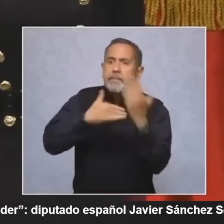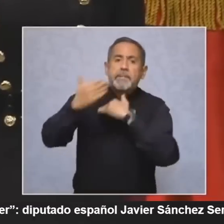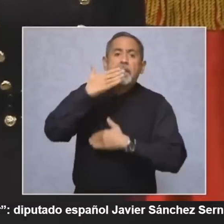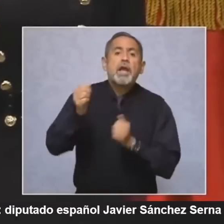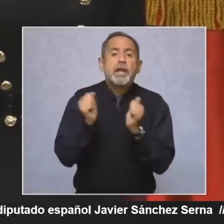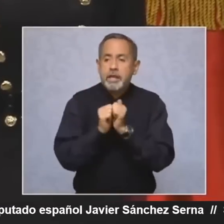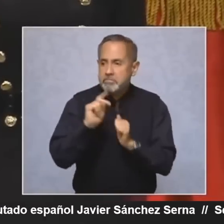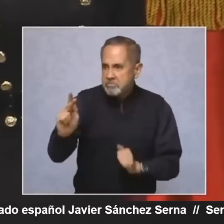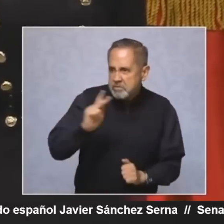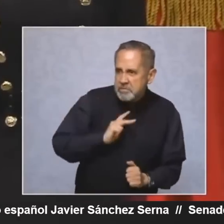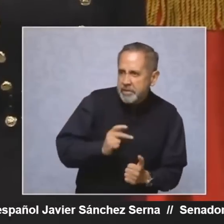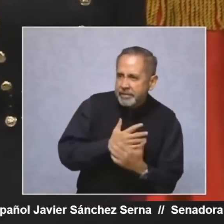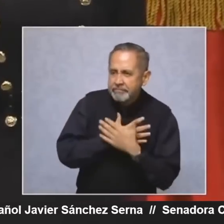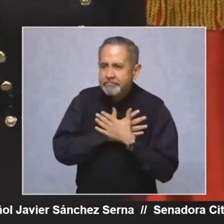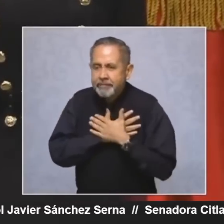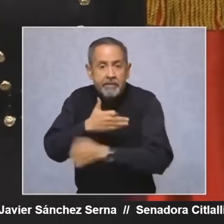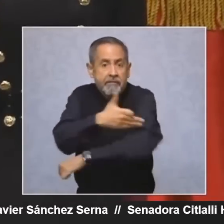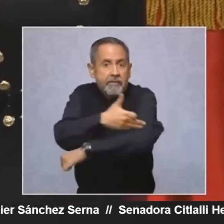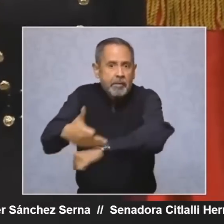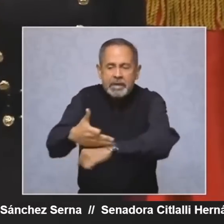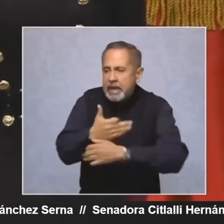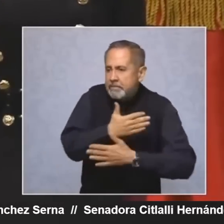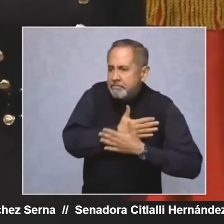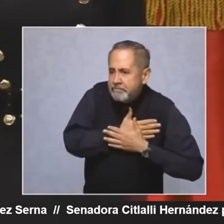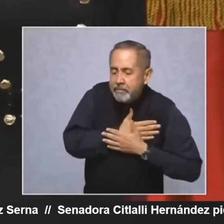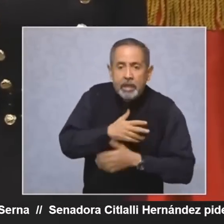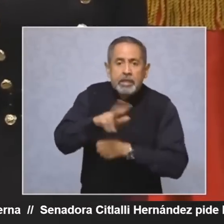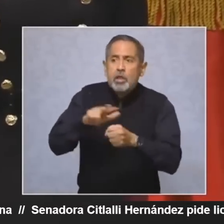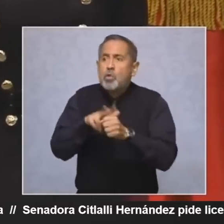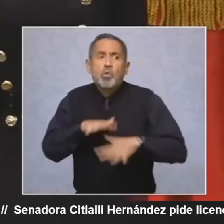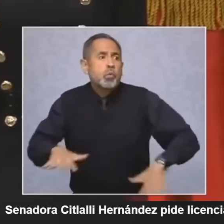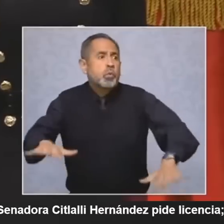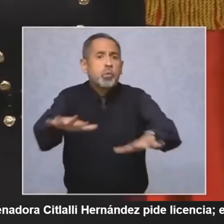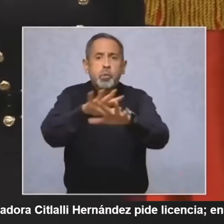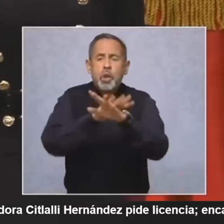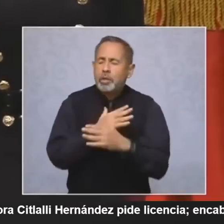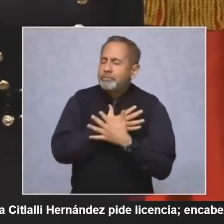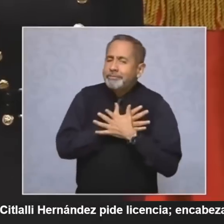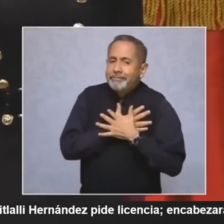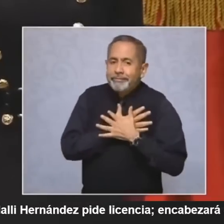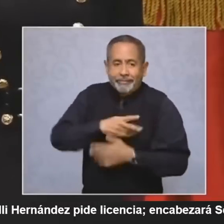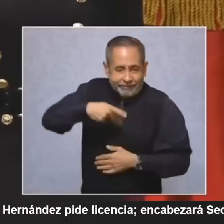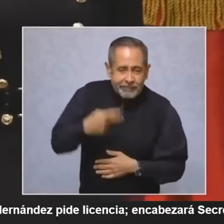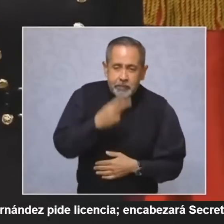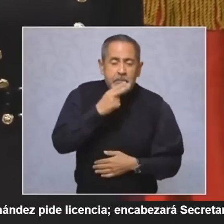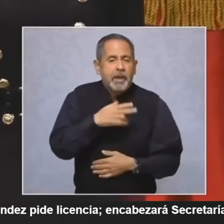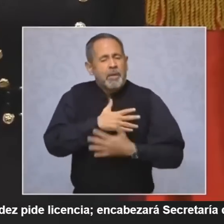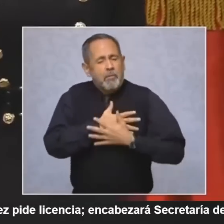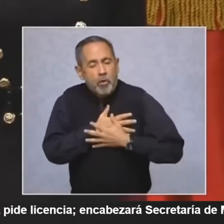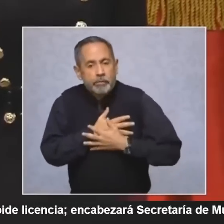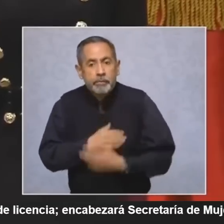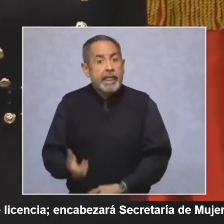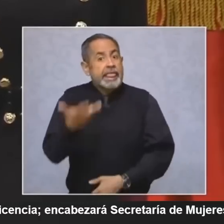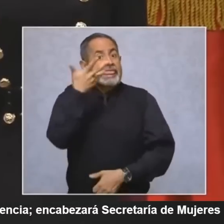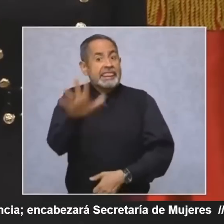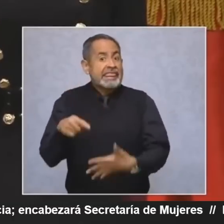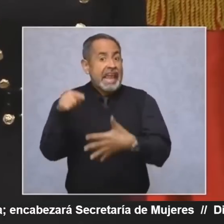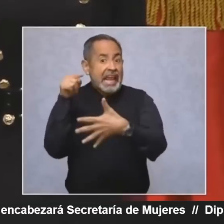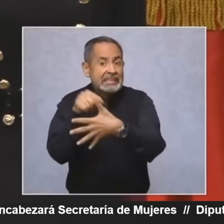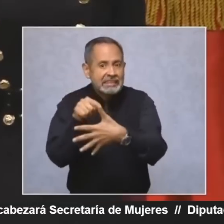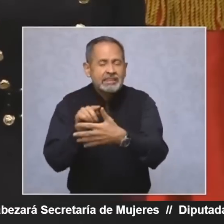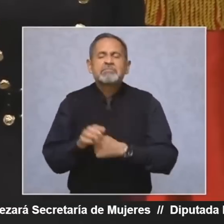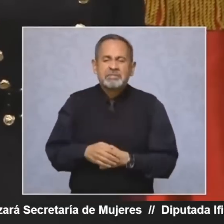amor al prójimo, a la familia, a la naturaleza y a la patria. 10. Condenamos